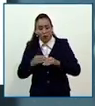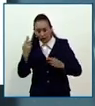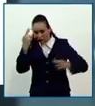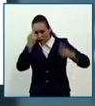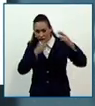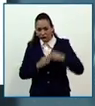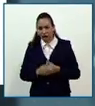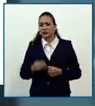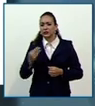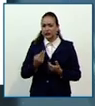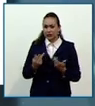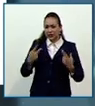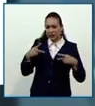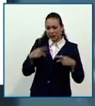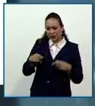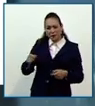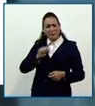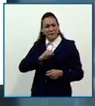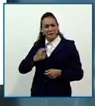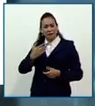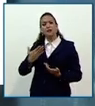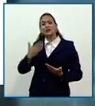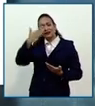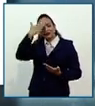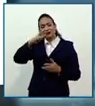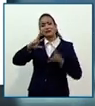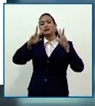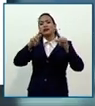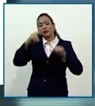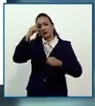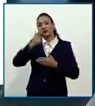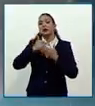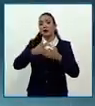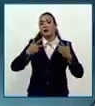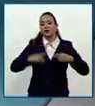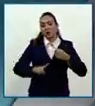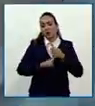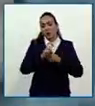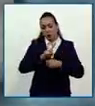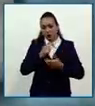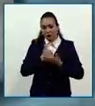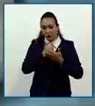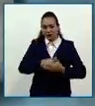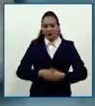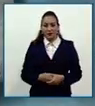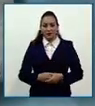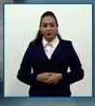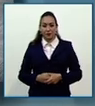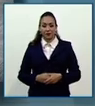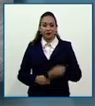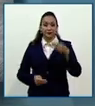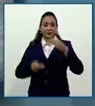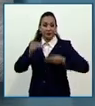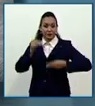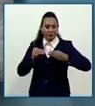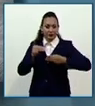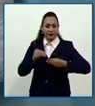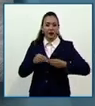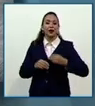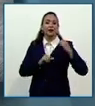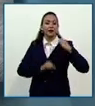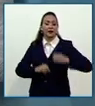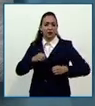priorizarse la integración de personas capacitadas y sensibles a los problemas sociales. El magistrado presidente del Poder